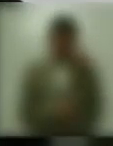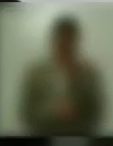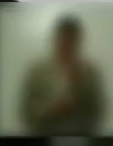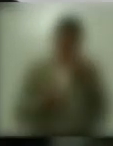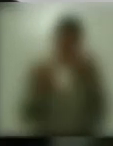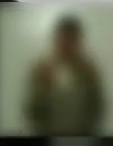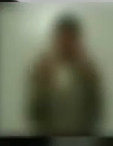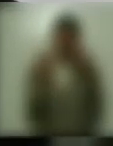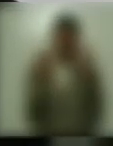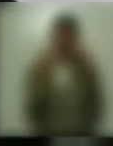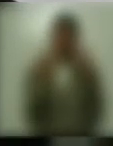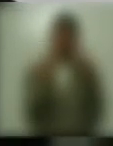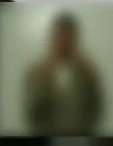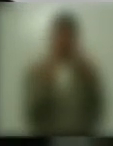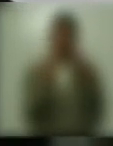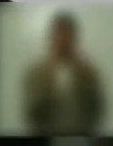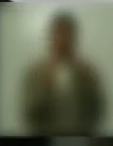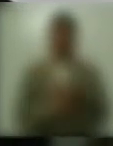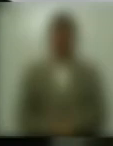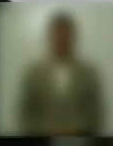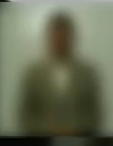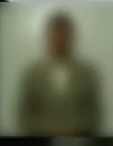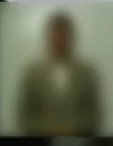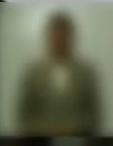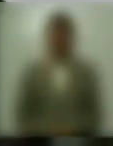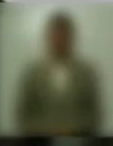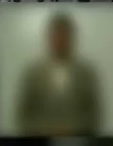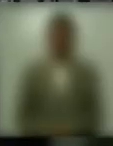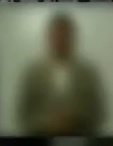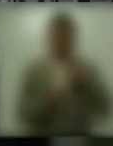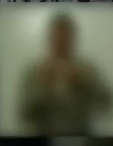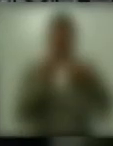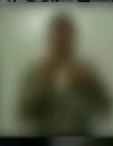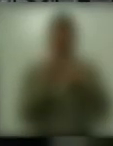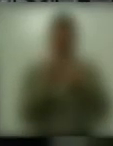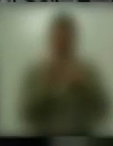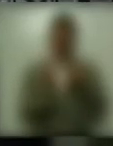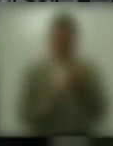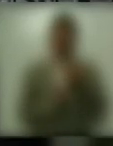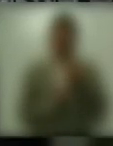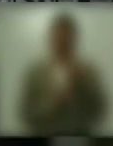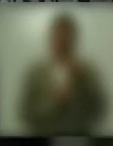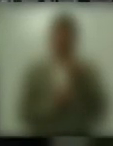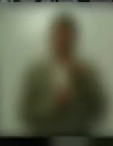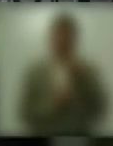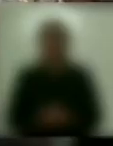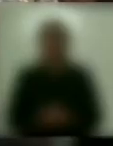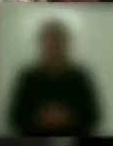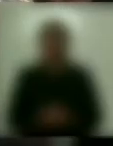Esto fue expuesto por el alcalde de la capital en el marco de la visita del secretario de Gobernación, Adán Augusto López